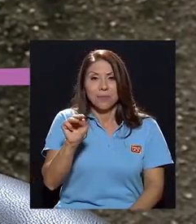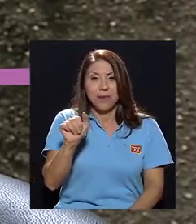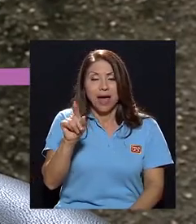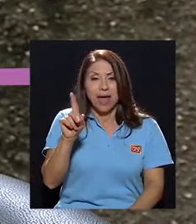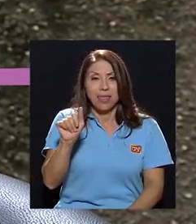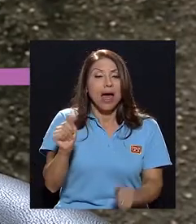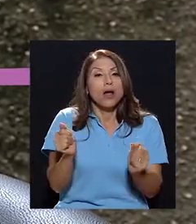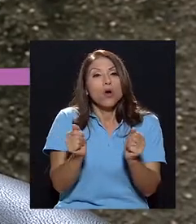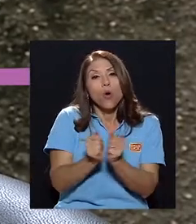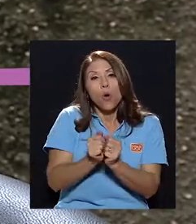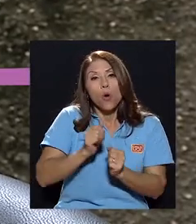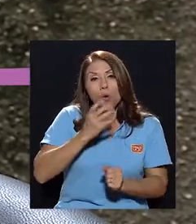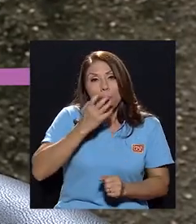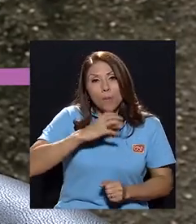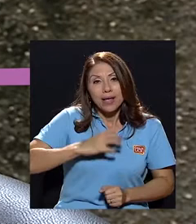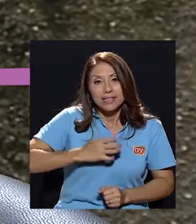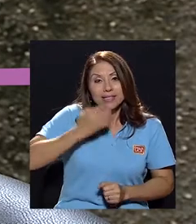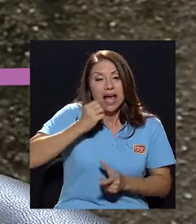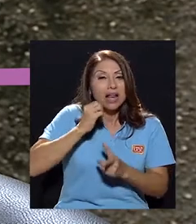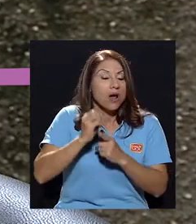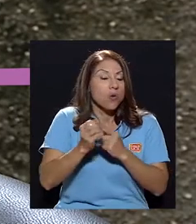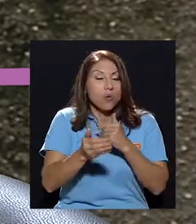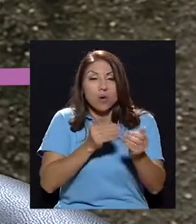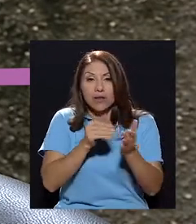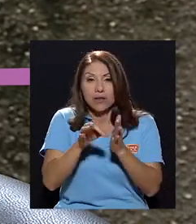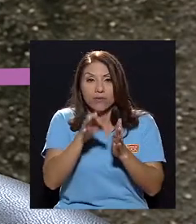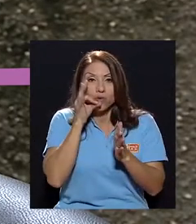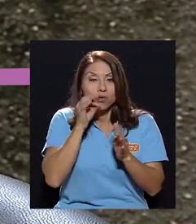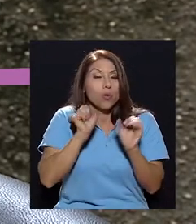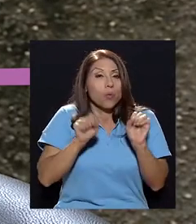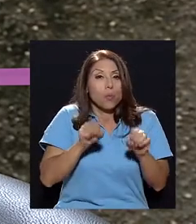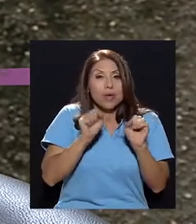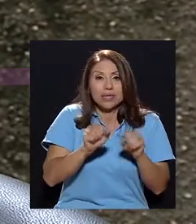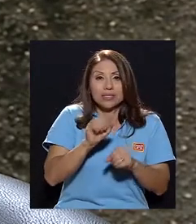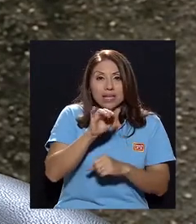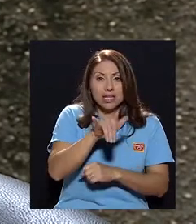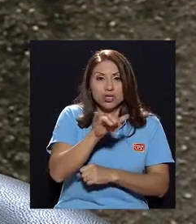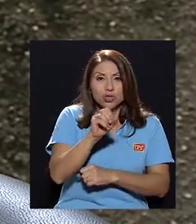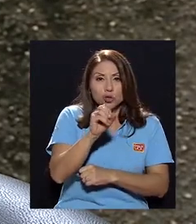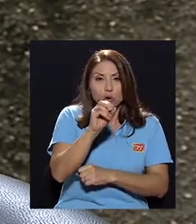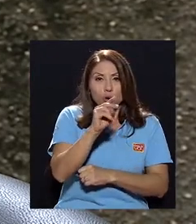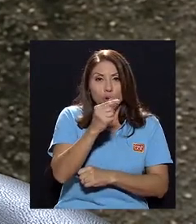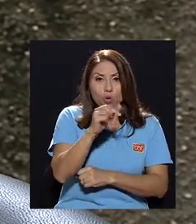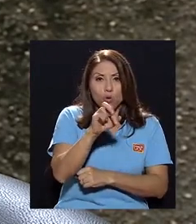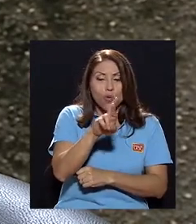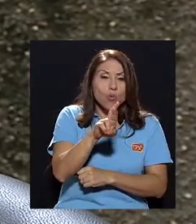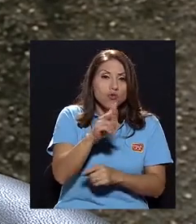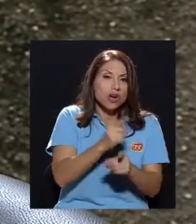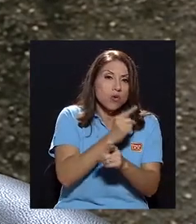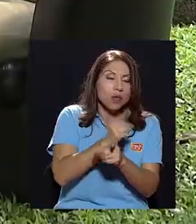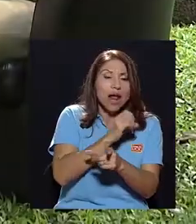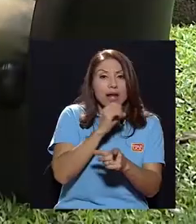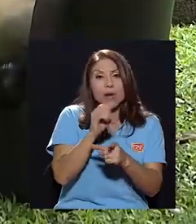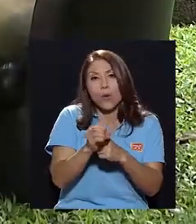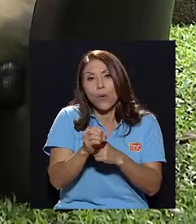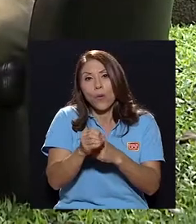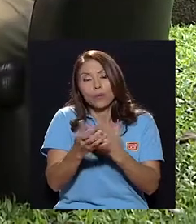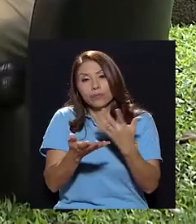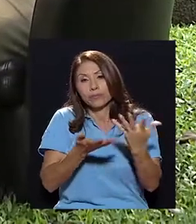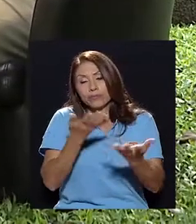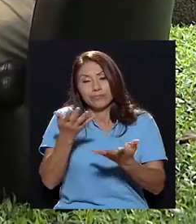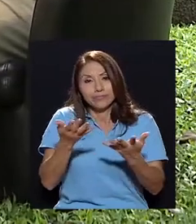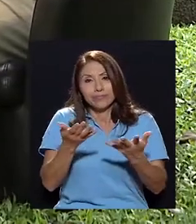Uh-huh. Puede ser yogur también, puede ser yogur regular o puede ser yogur descremado si la persona también está cuidando el peso. Uh-huh. Mónica, se nos